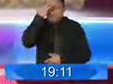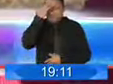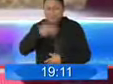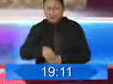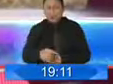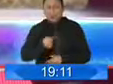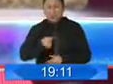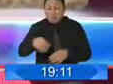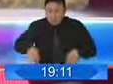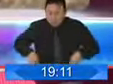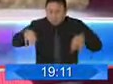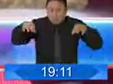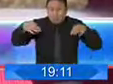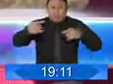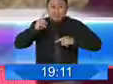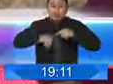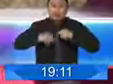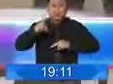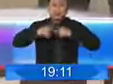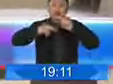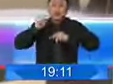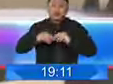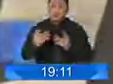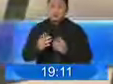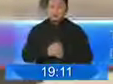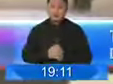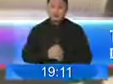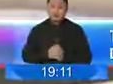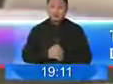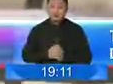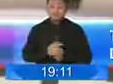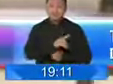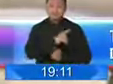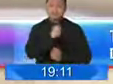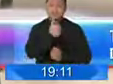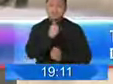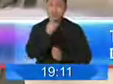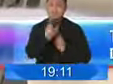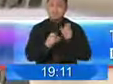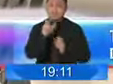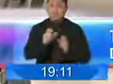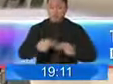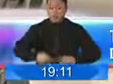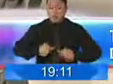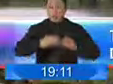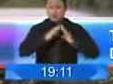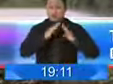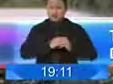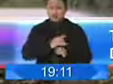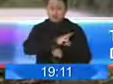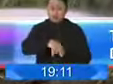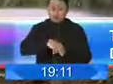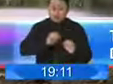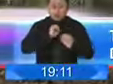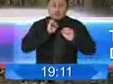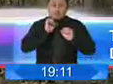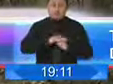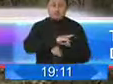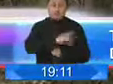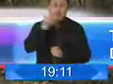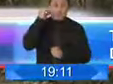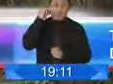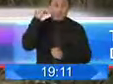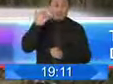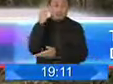tenía plata para yo construir nada. 10 son las personas que habitan la vivienda y quienes asustadas se comunicaron con el número de